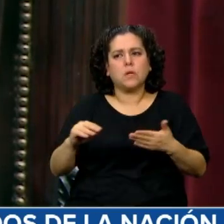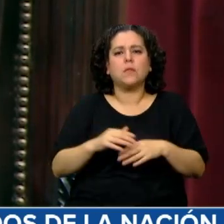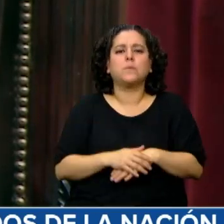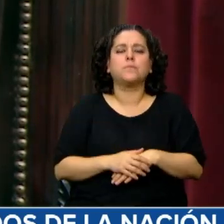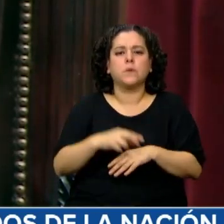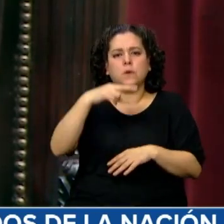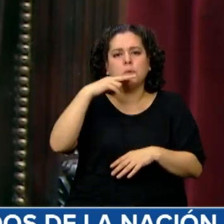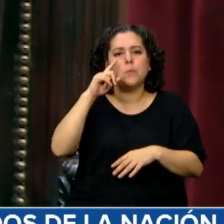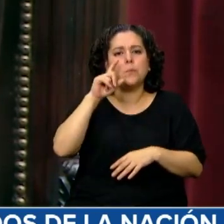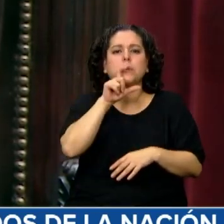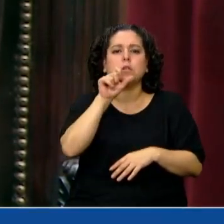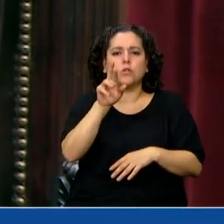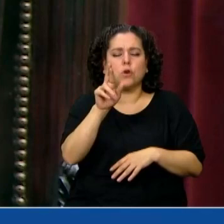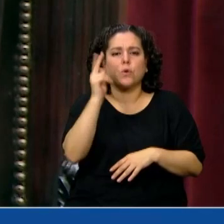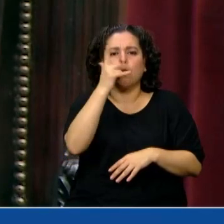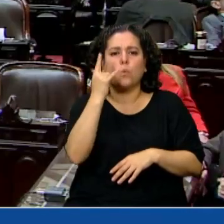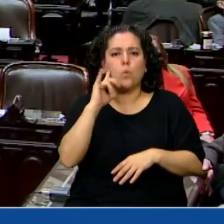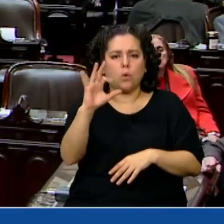Romero Víctor Hugo.